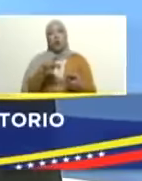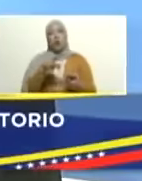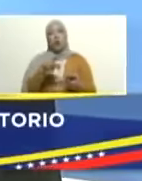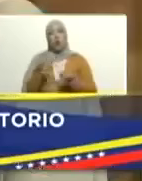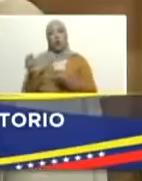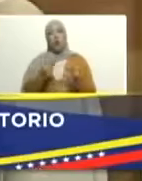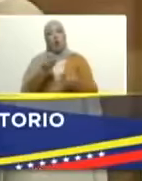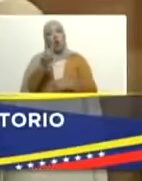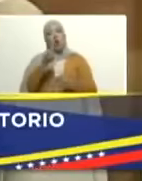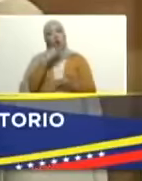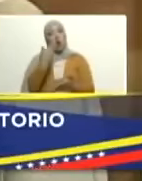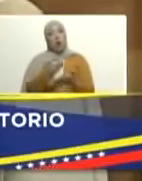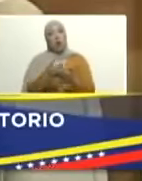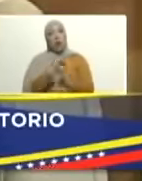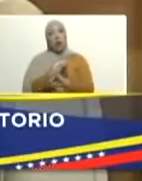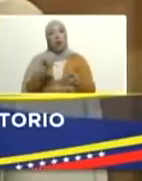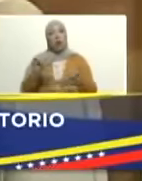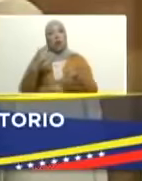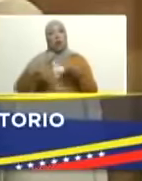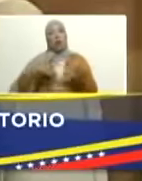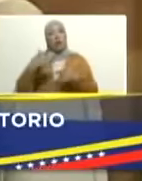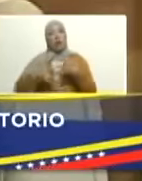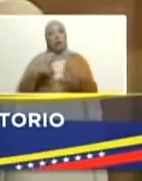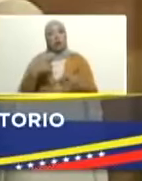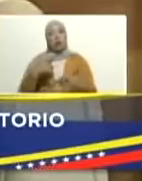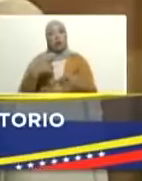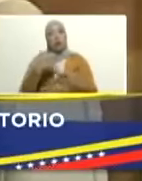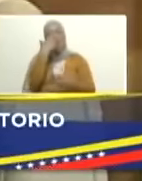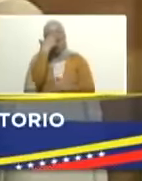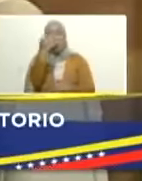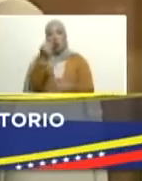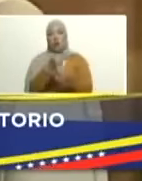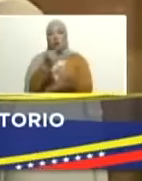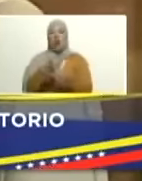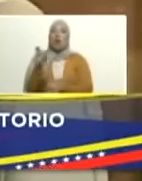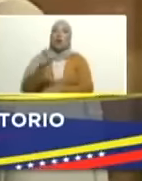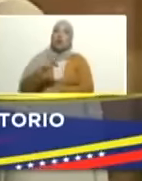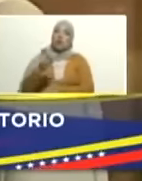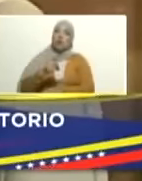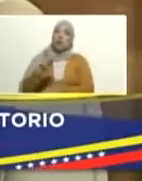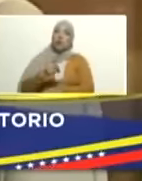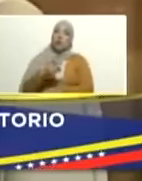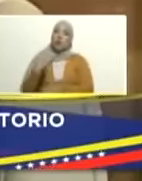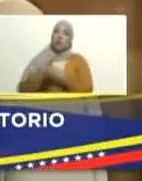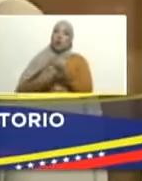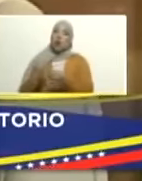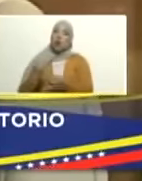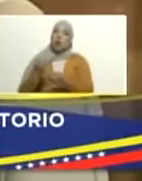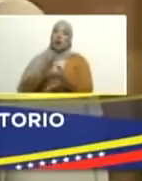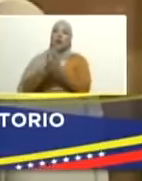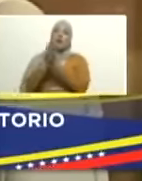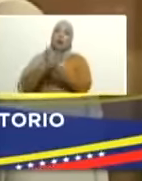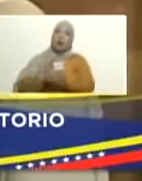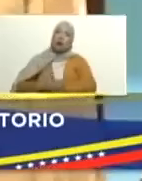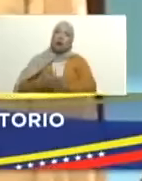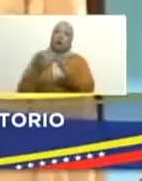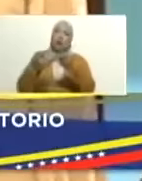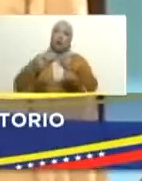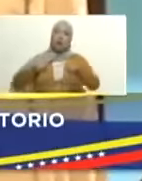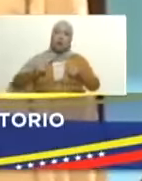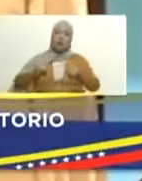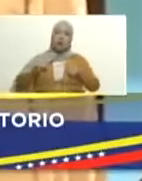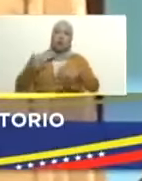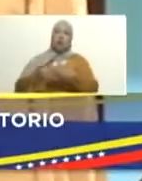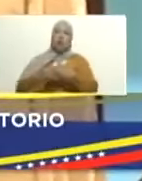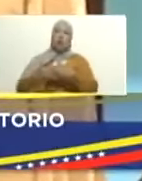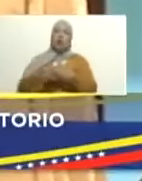de este documento, se establece, entendiendo la necesidad de que sean levantadas las sanciones contra